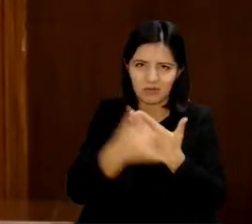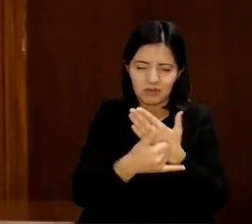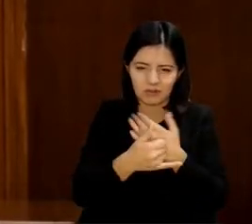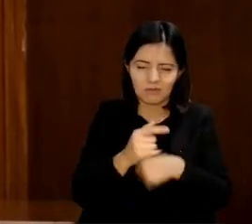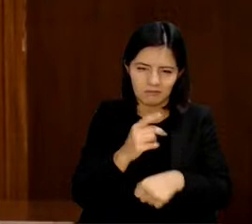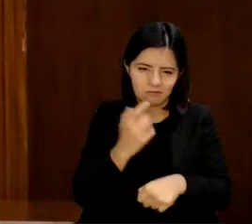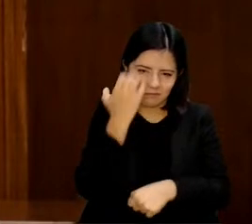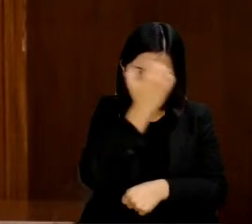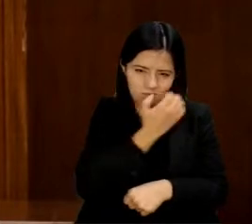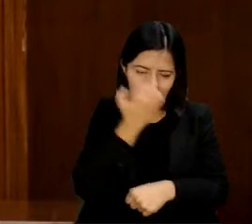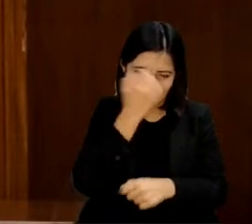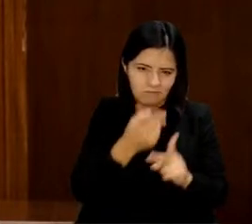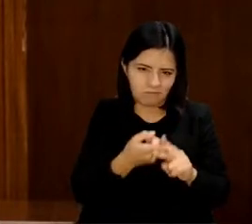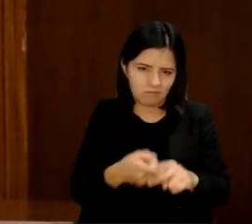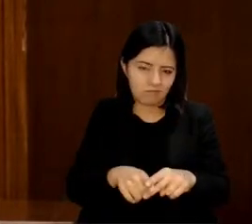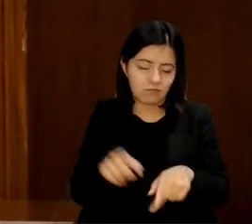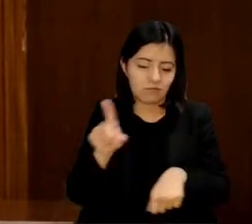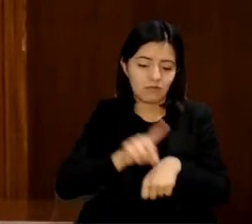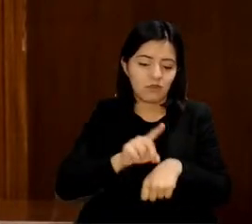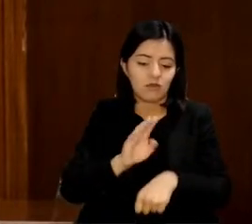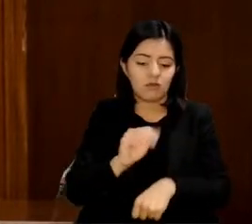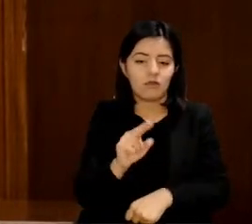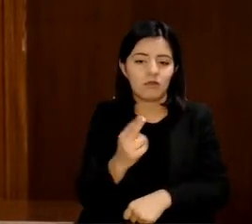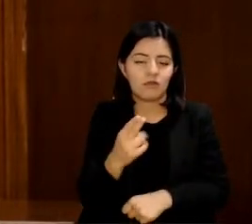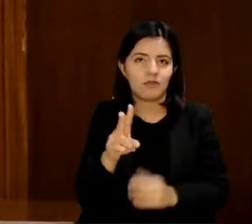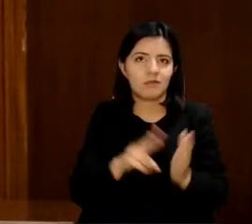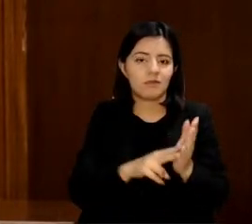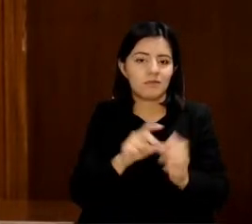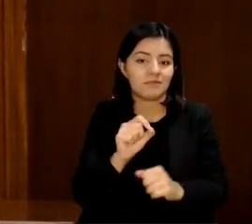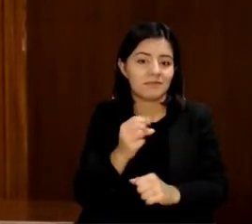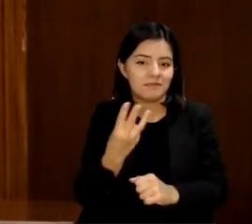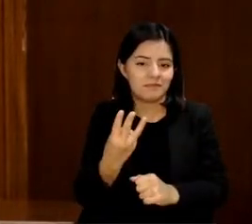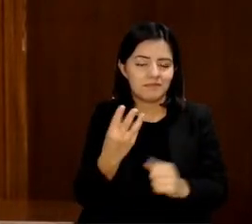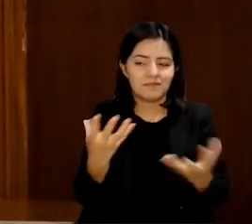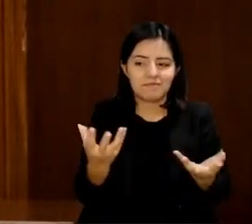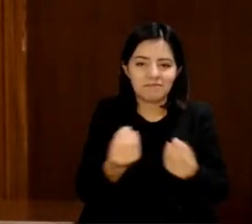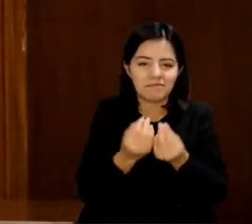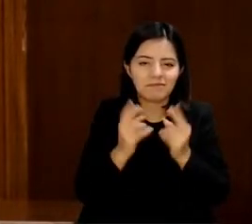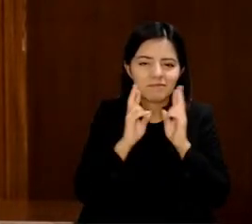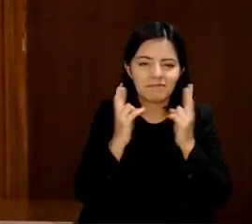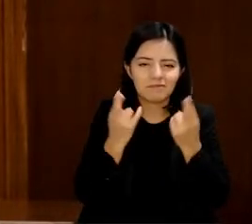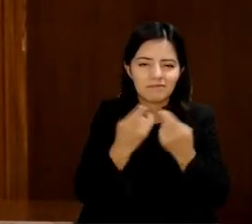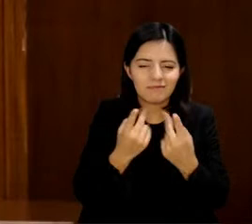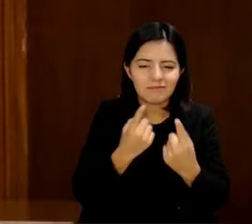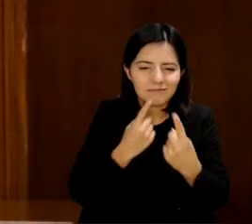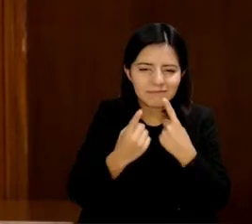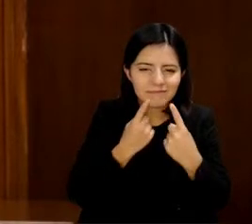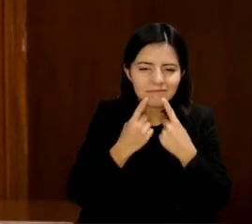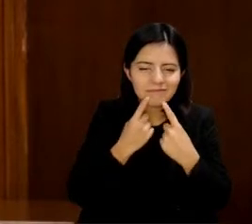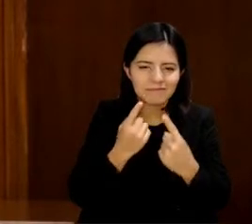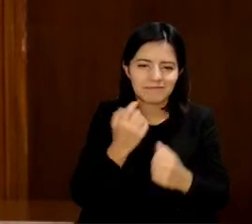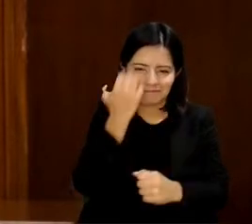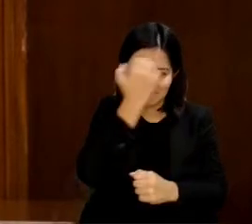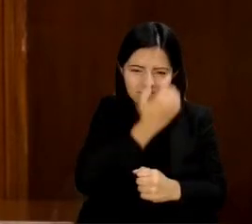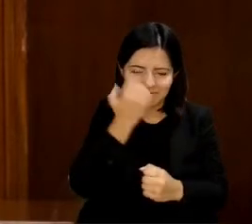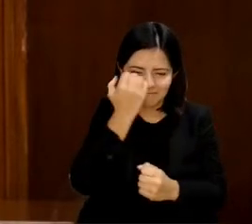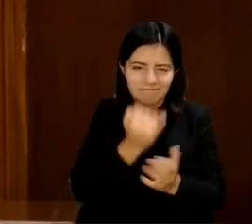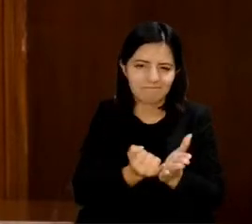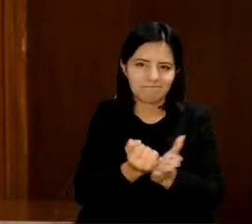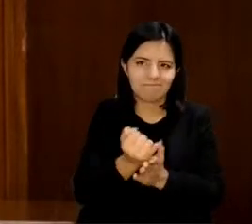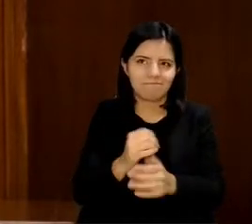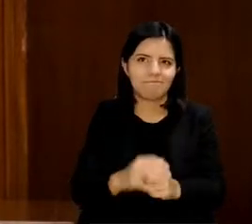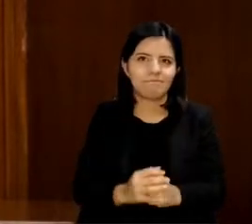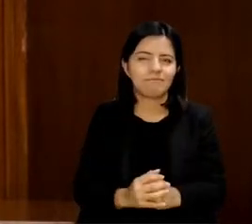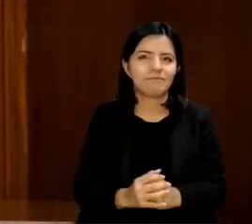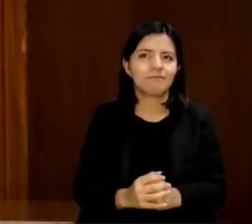de noviembre del 2023 celebraron una reunión de análisis y dictamen. 6. En lo concerniente al resultado del estudio,